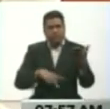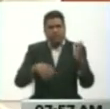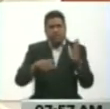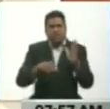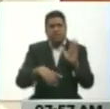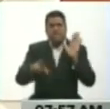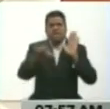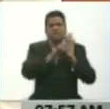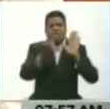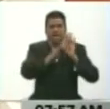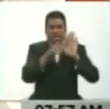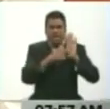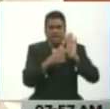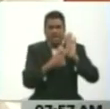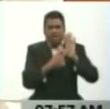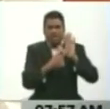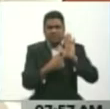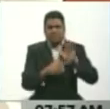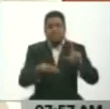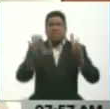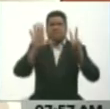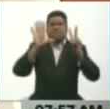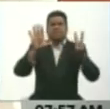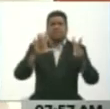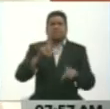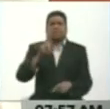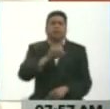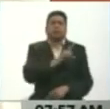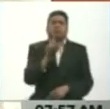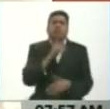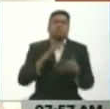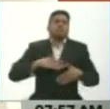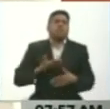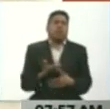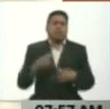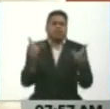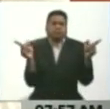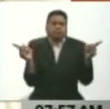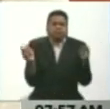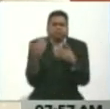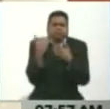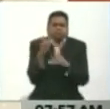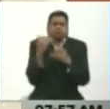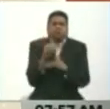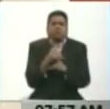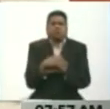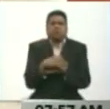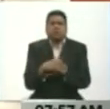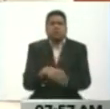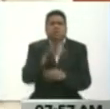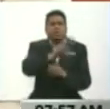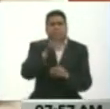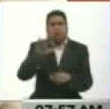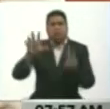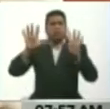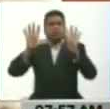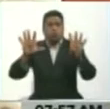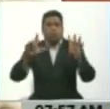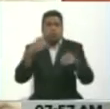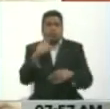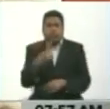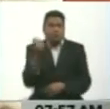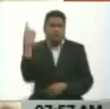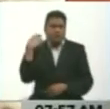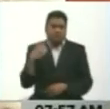orgánica de los estados de excepción, porque dice, no podrán ser restringidas de conformidad con lo establecido en el 339 de la Constitución que ustedes leían,